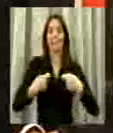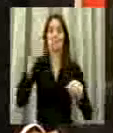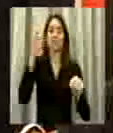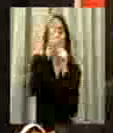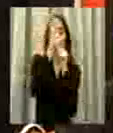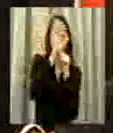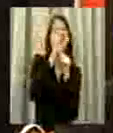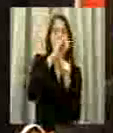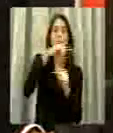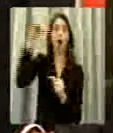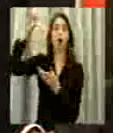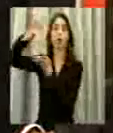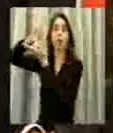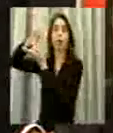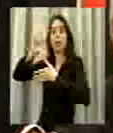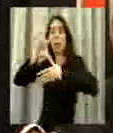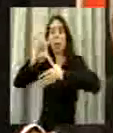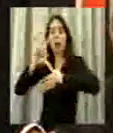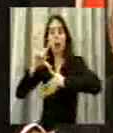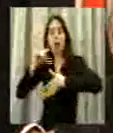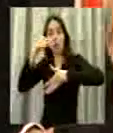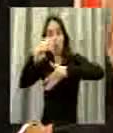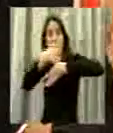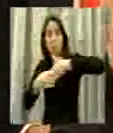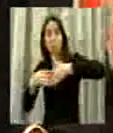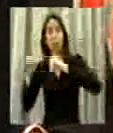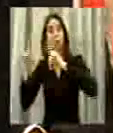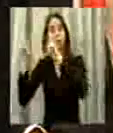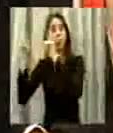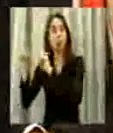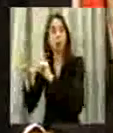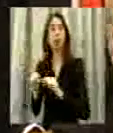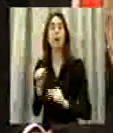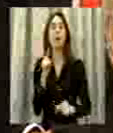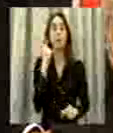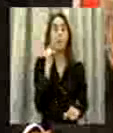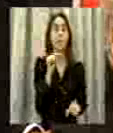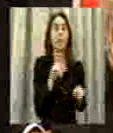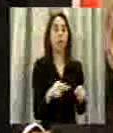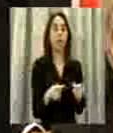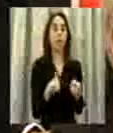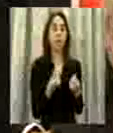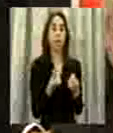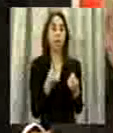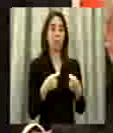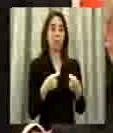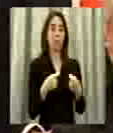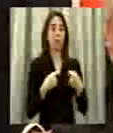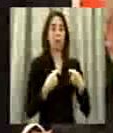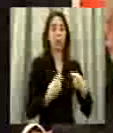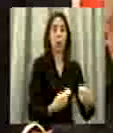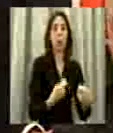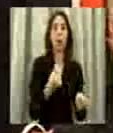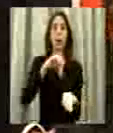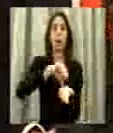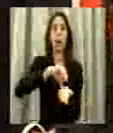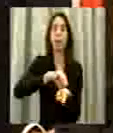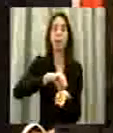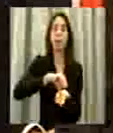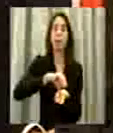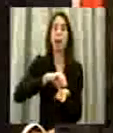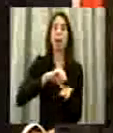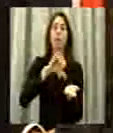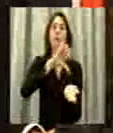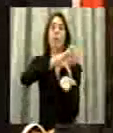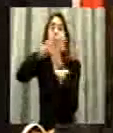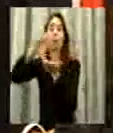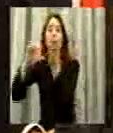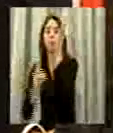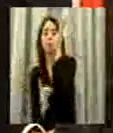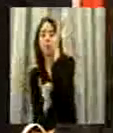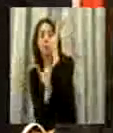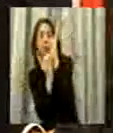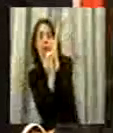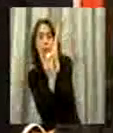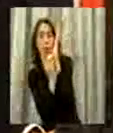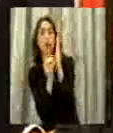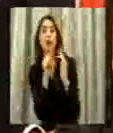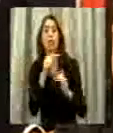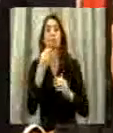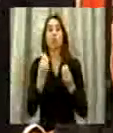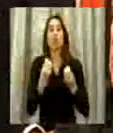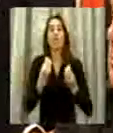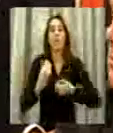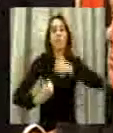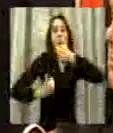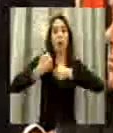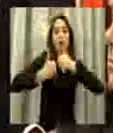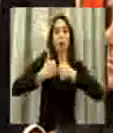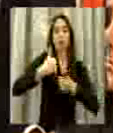que otros países latinoamericanos, pero tenemos los más bajos costos de capital de todo el mundo emergente. Y eso es una ventaja competitiva para nuestro